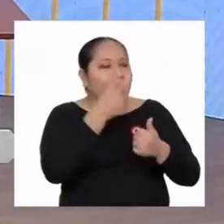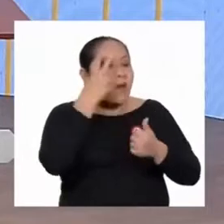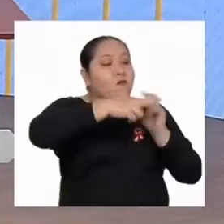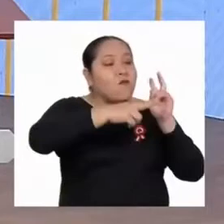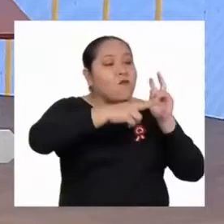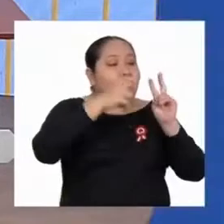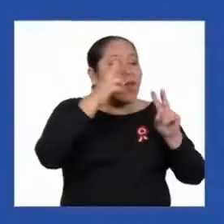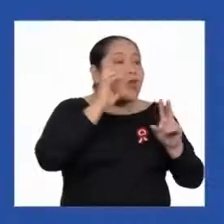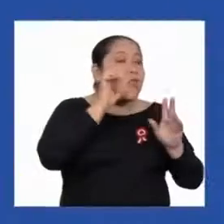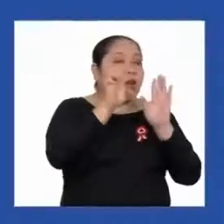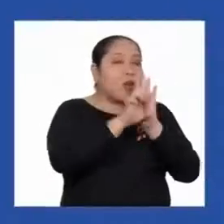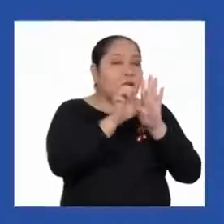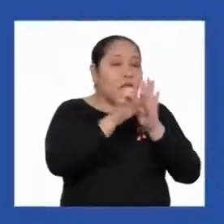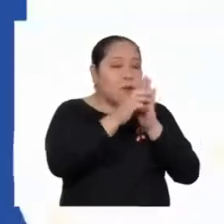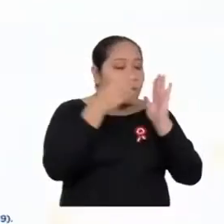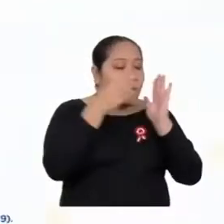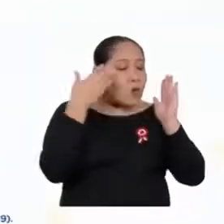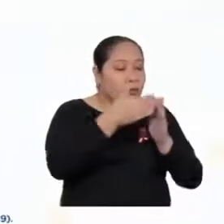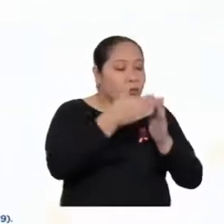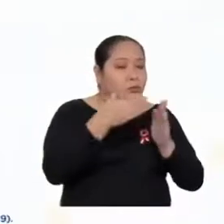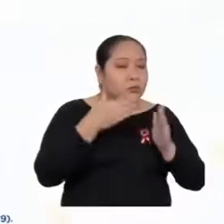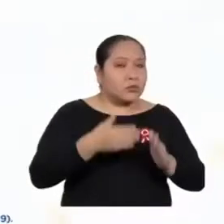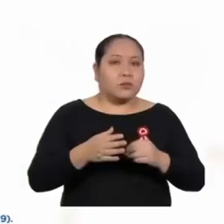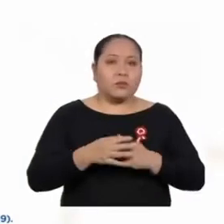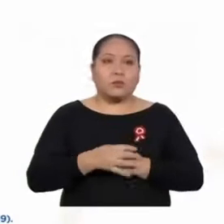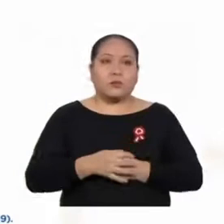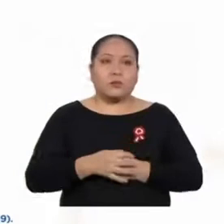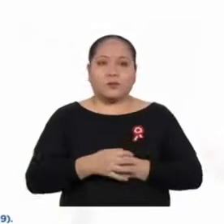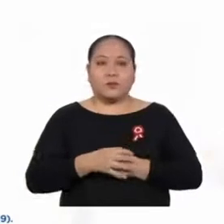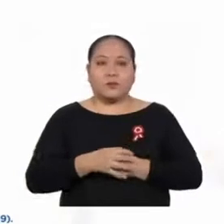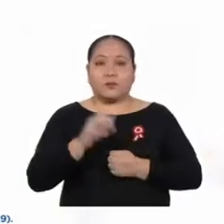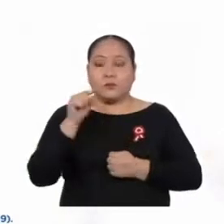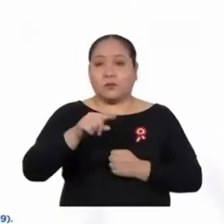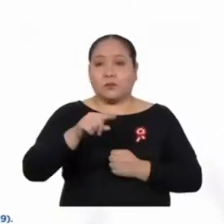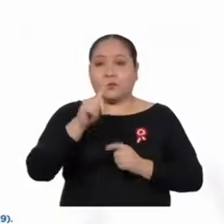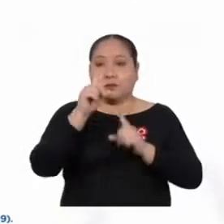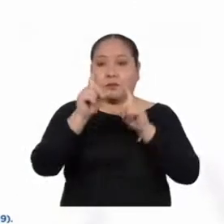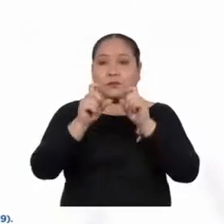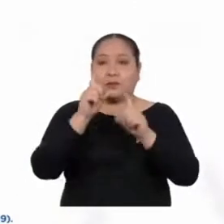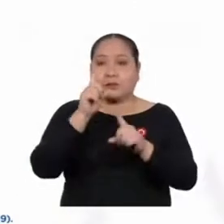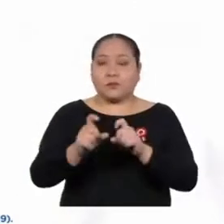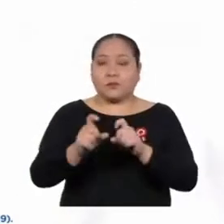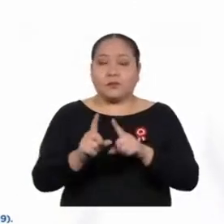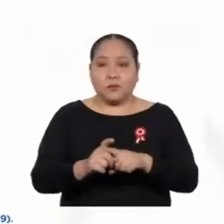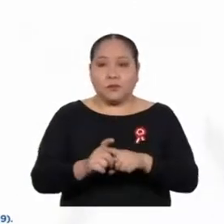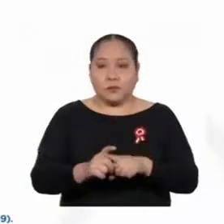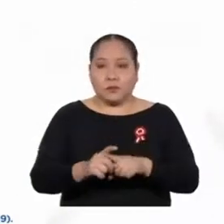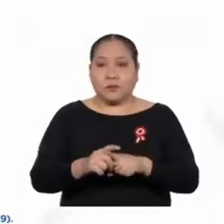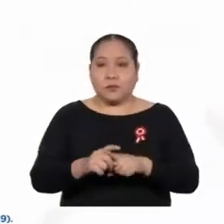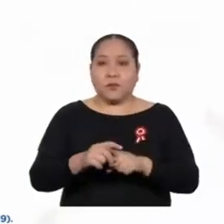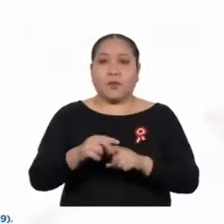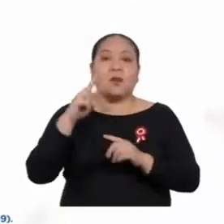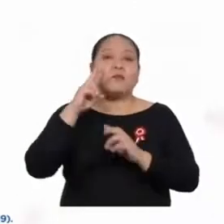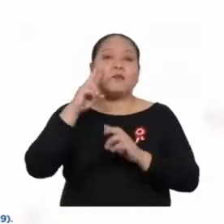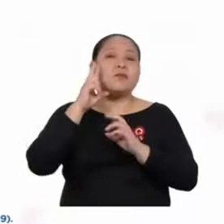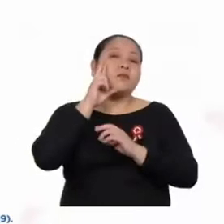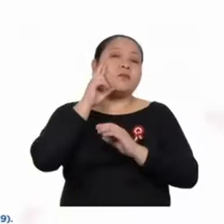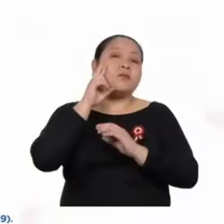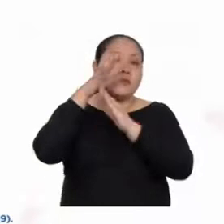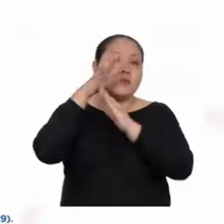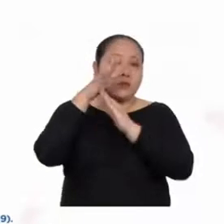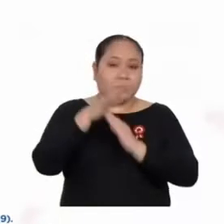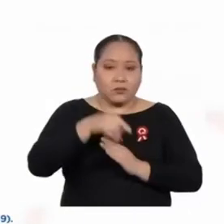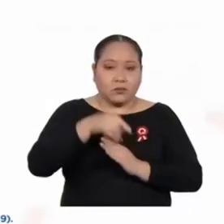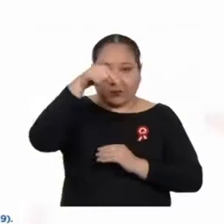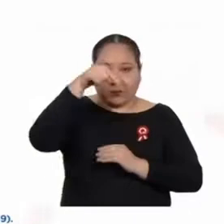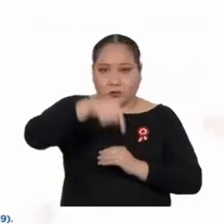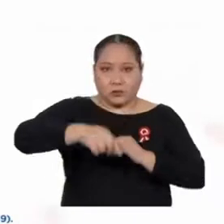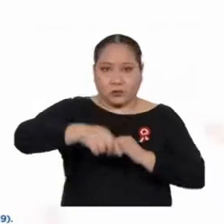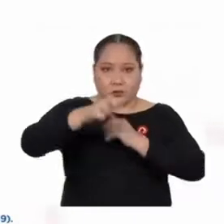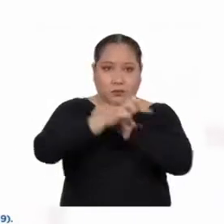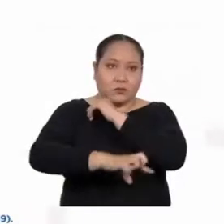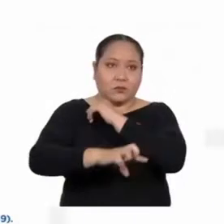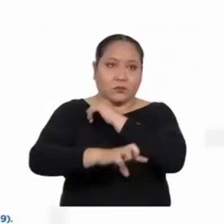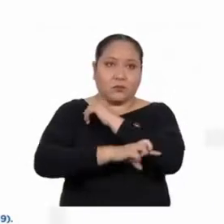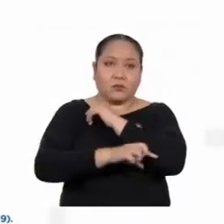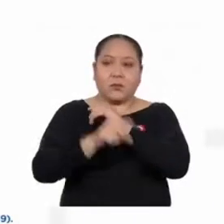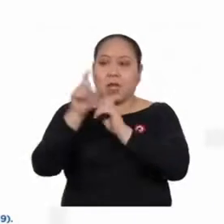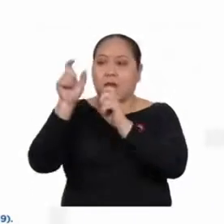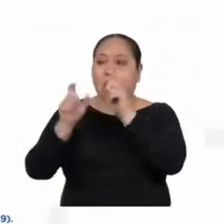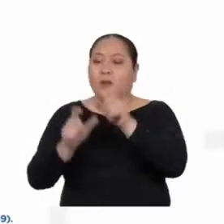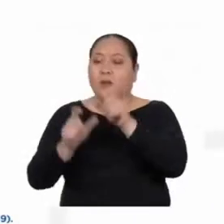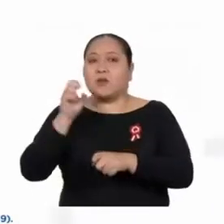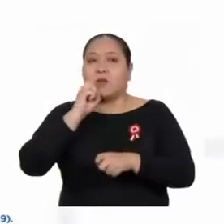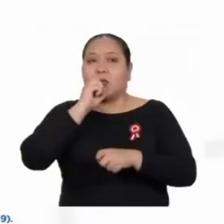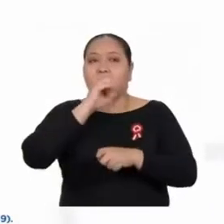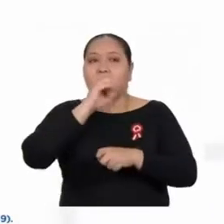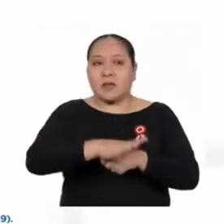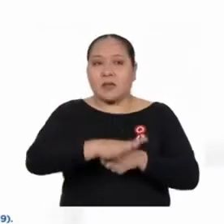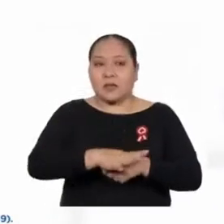ejemplos particulares. En una encuesta sobre discriminación racial realizada en nuestro país, las personas